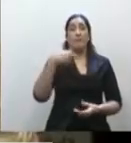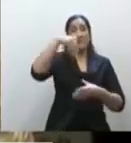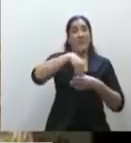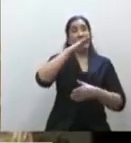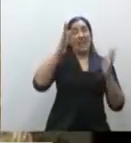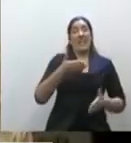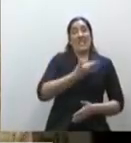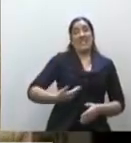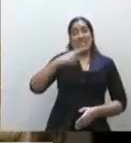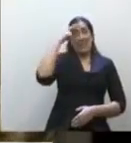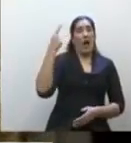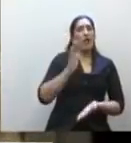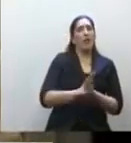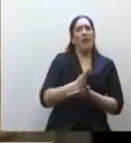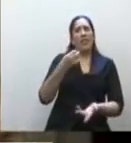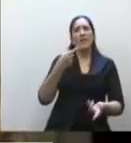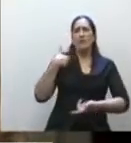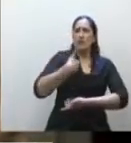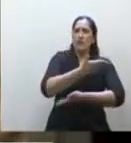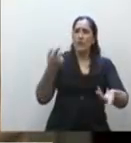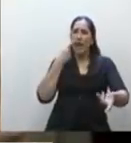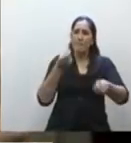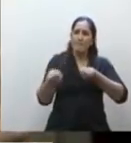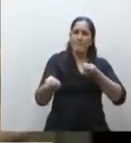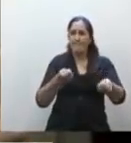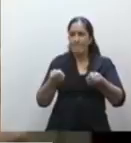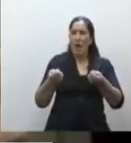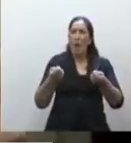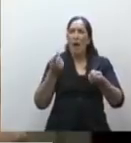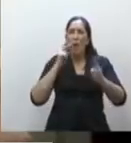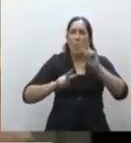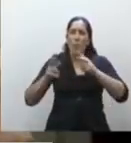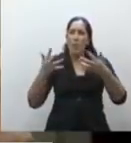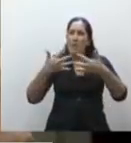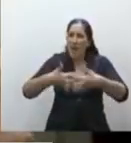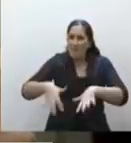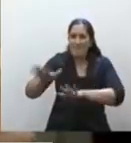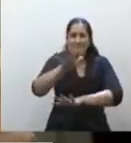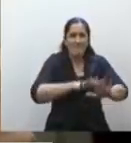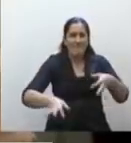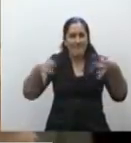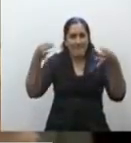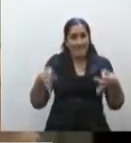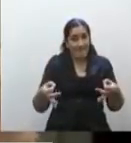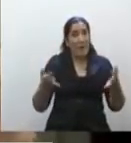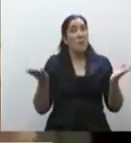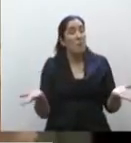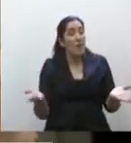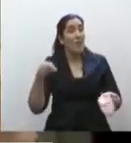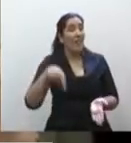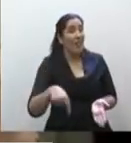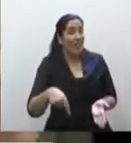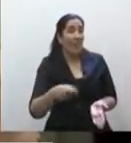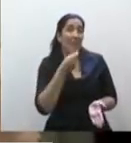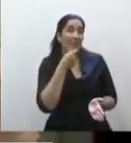las relaciones en la sociedad para que todos se articulen y armonicen. Pero acá, en este caso